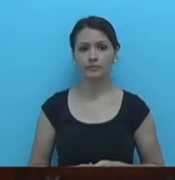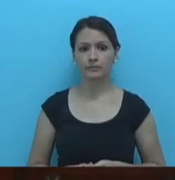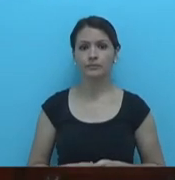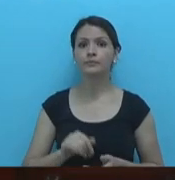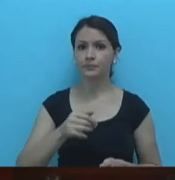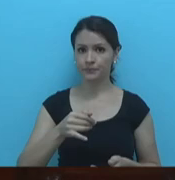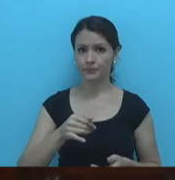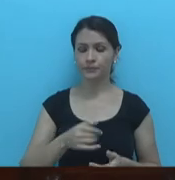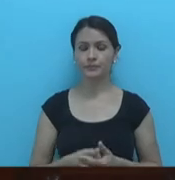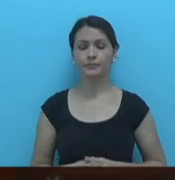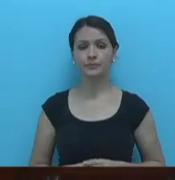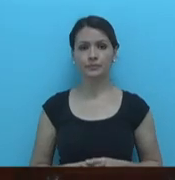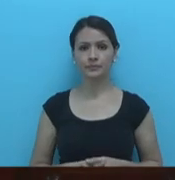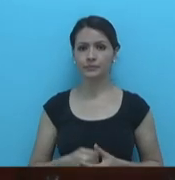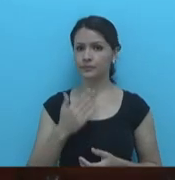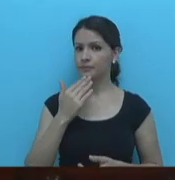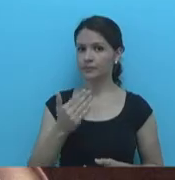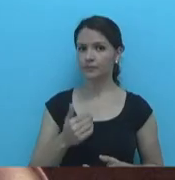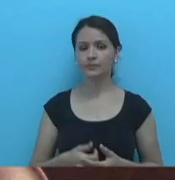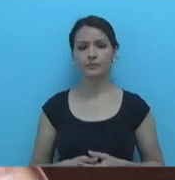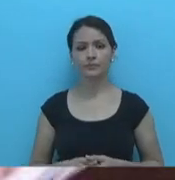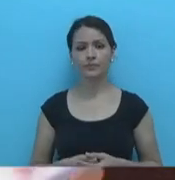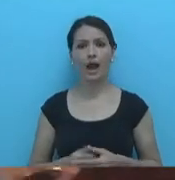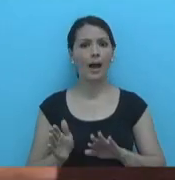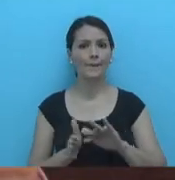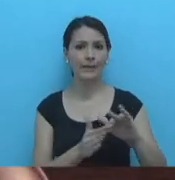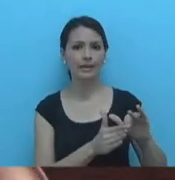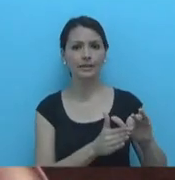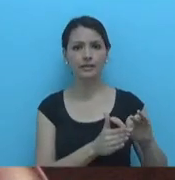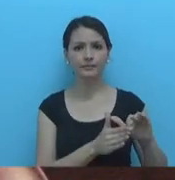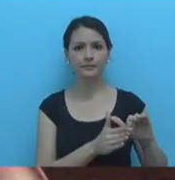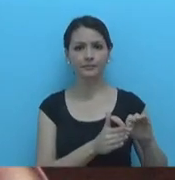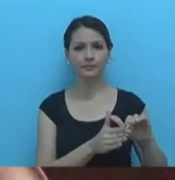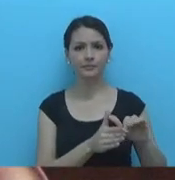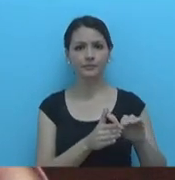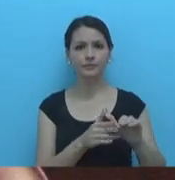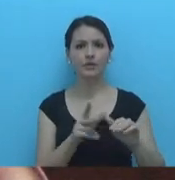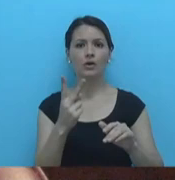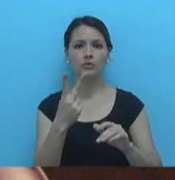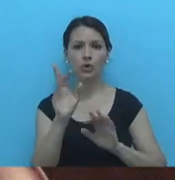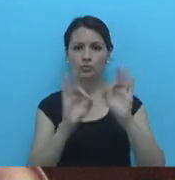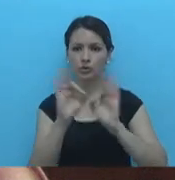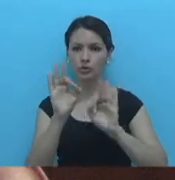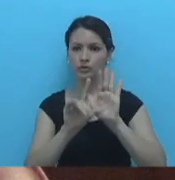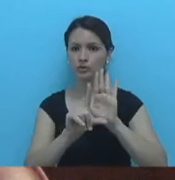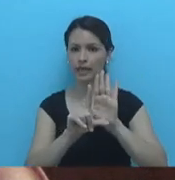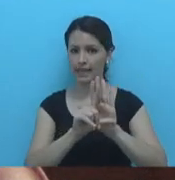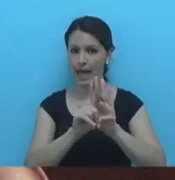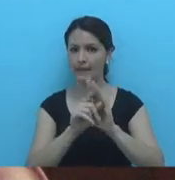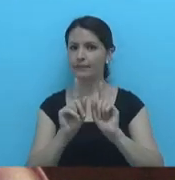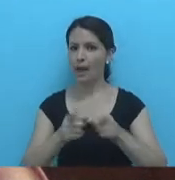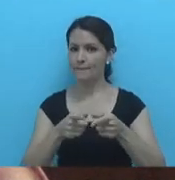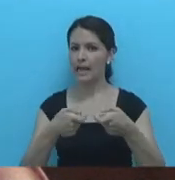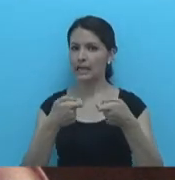La reserva, secretaria. Gracias, presidente. Y para solicitar el ingreso de dos proyectos de ley,